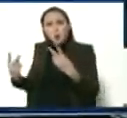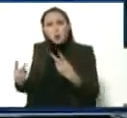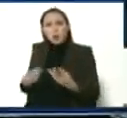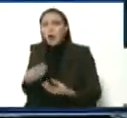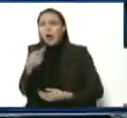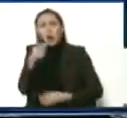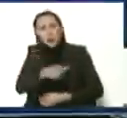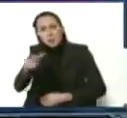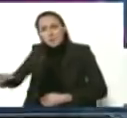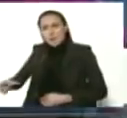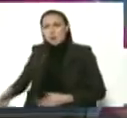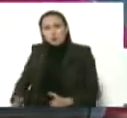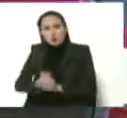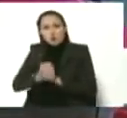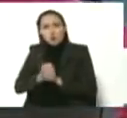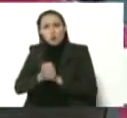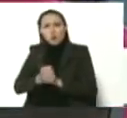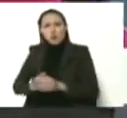compatriotas,